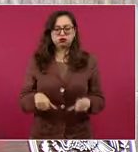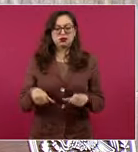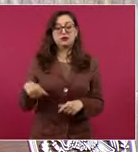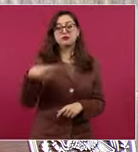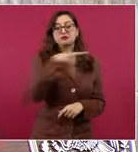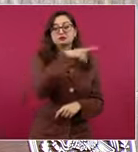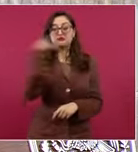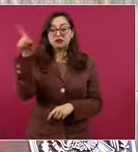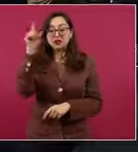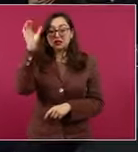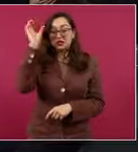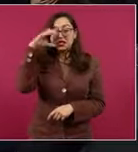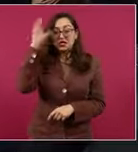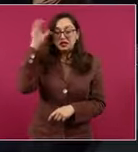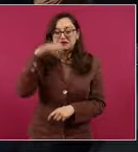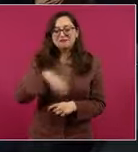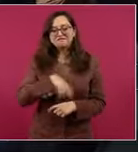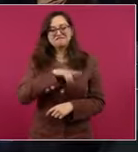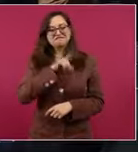científicos también